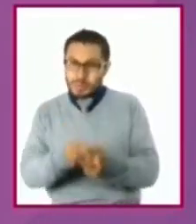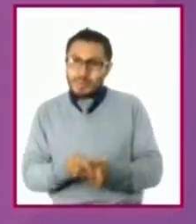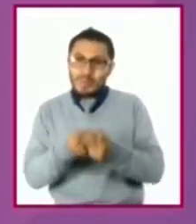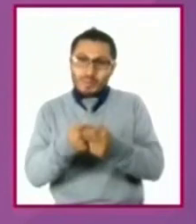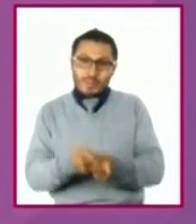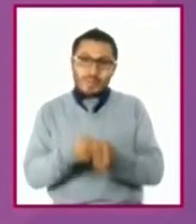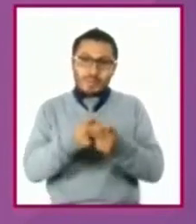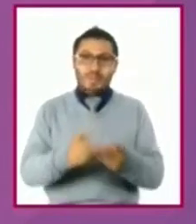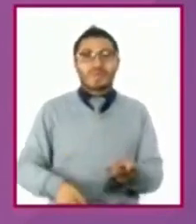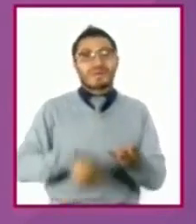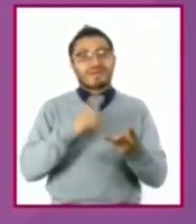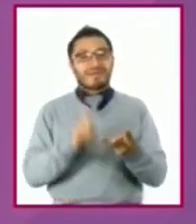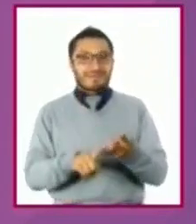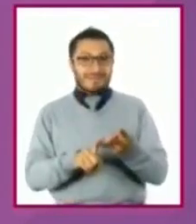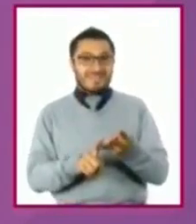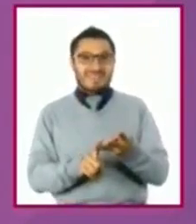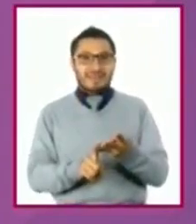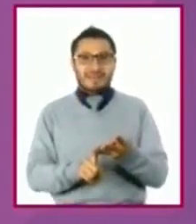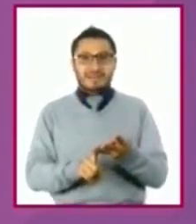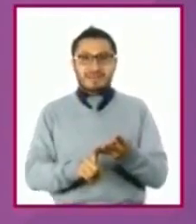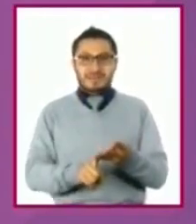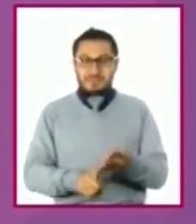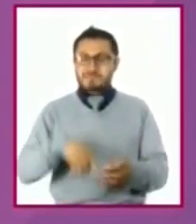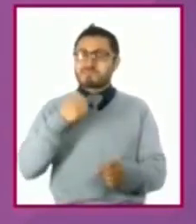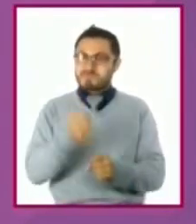paciente y dedicado.